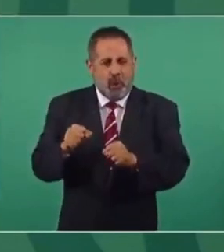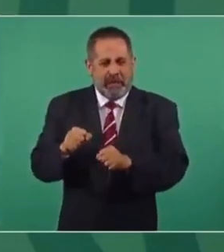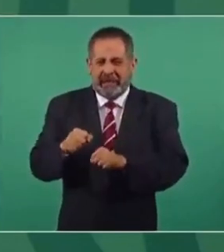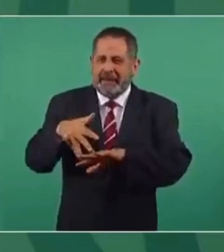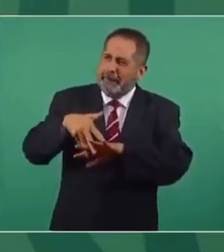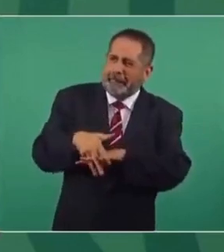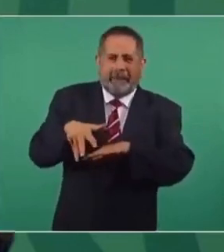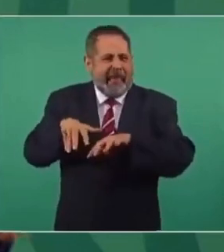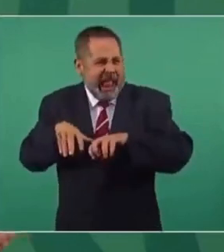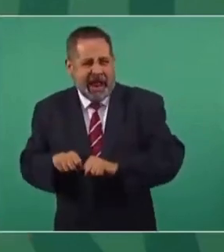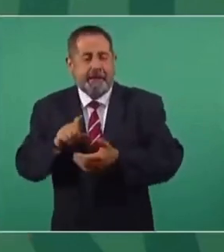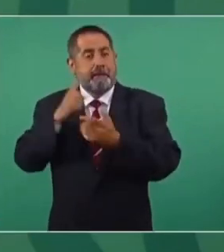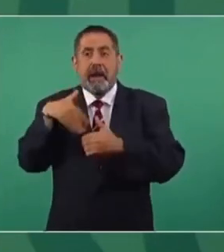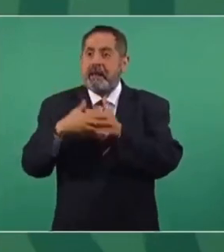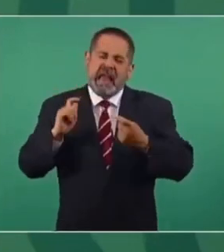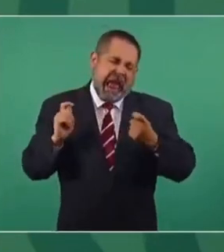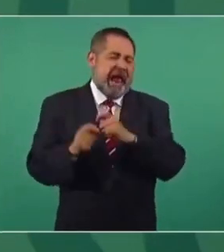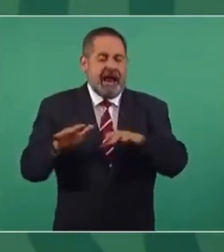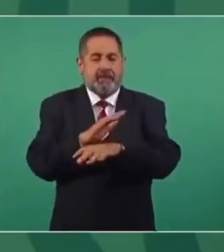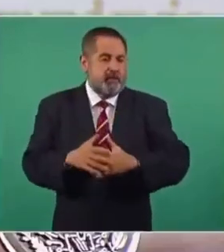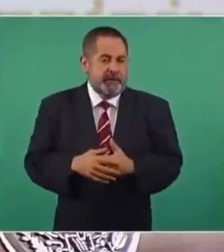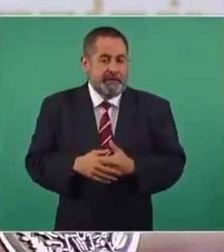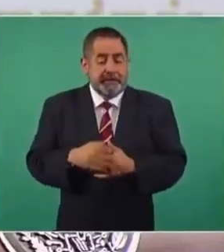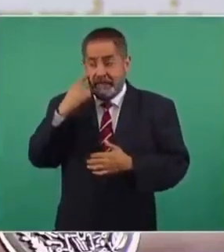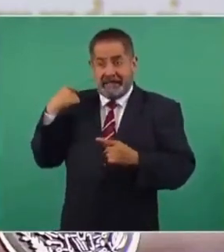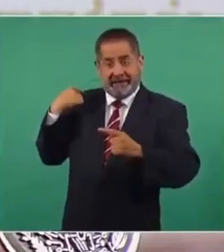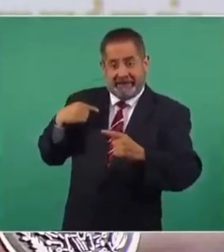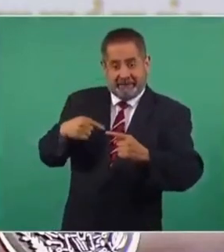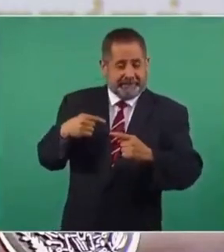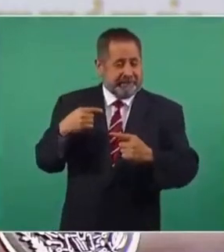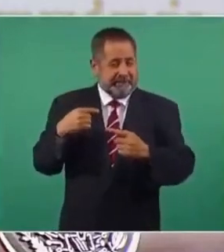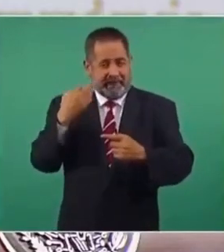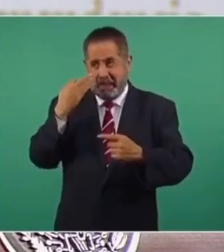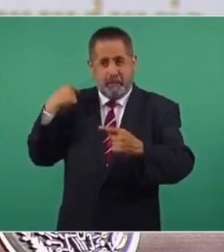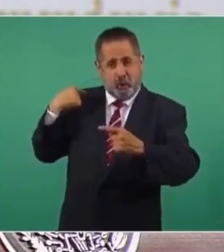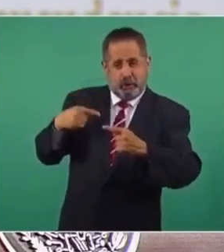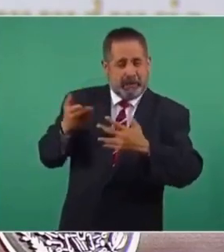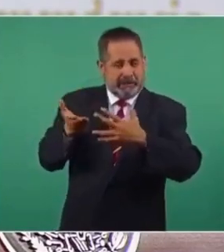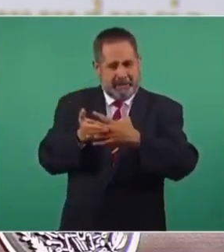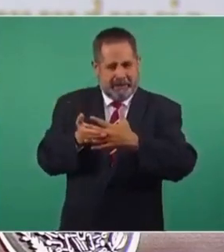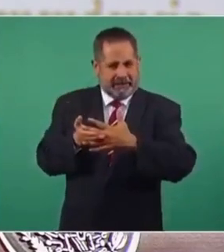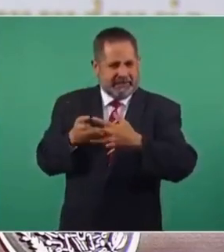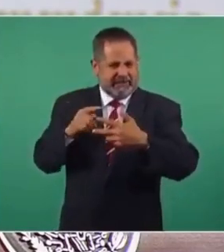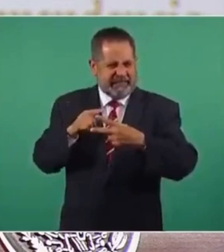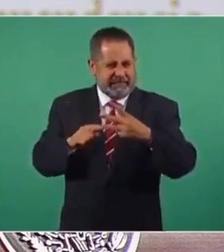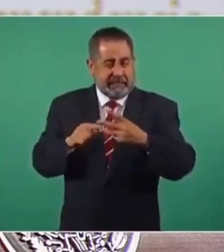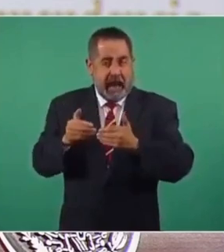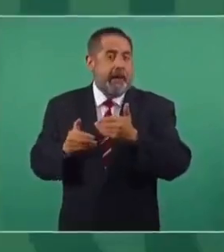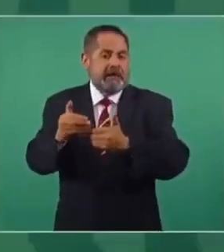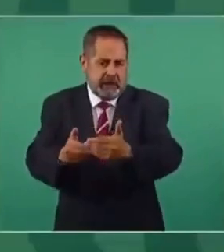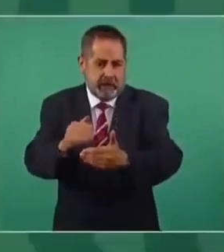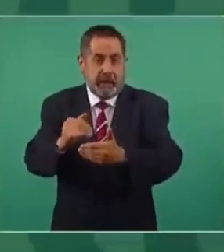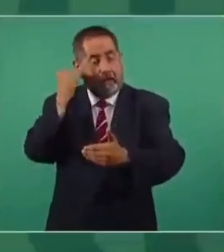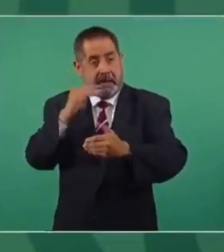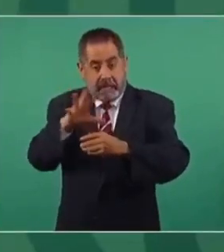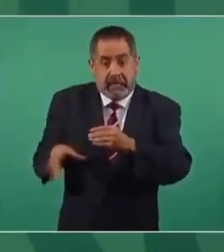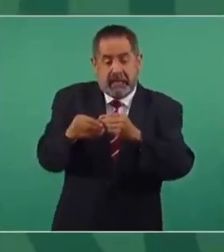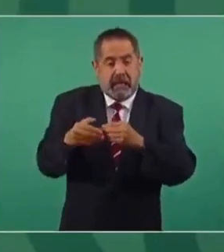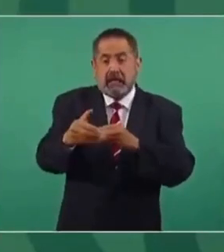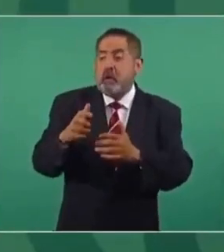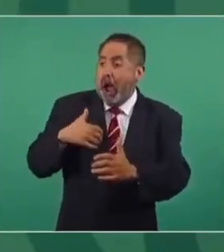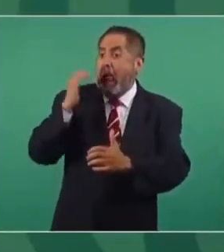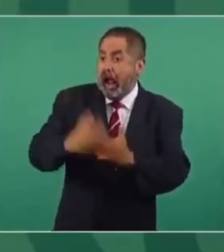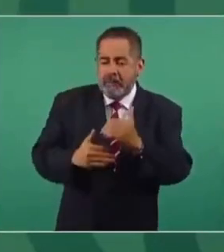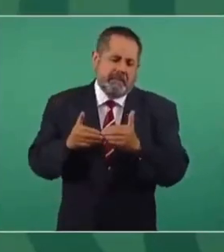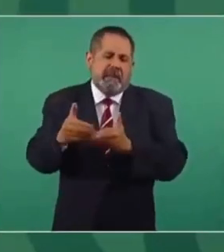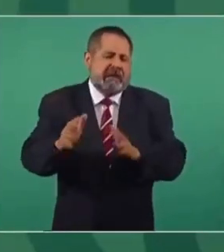bien el proceso de transformación. Si con lo que llevamos en esta primera etapa se ha avanzado, imagínense cuando